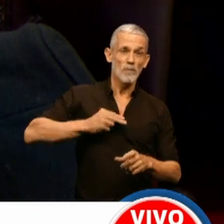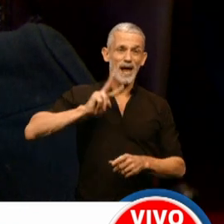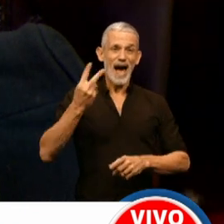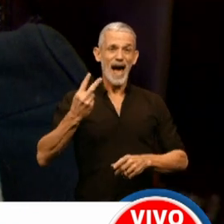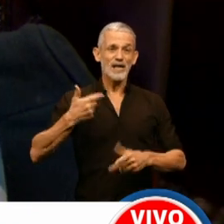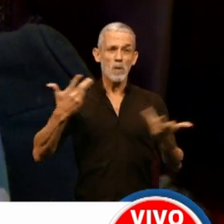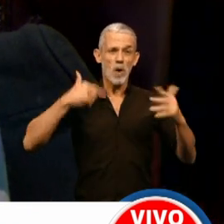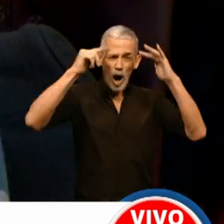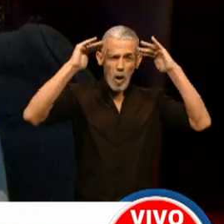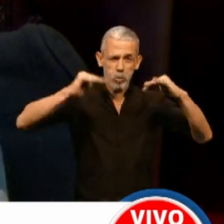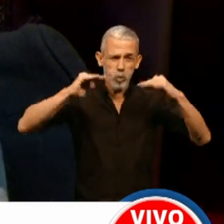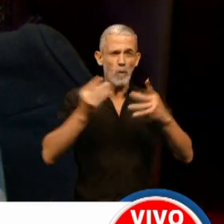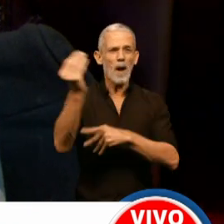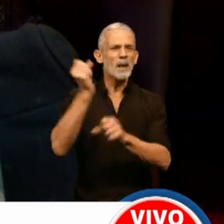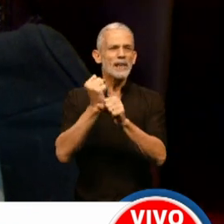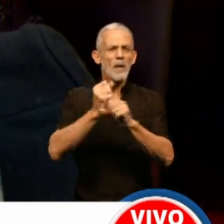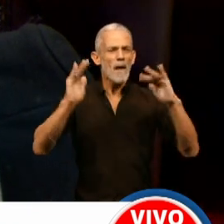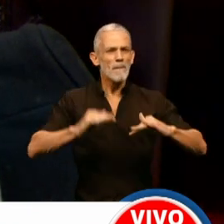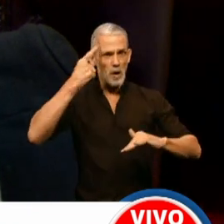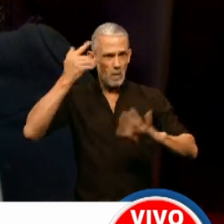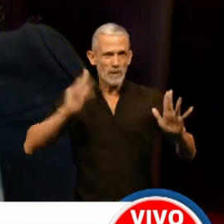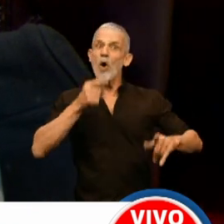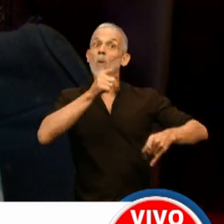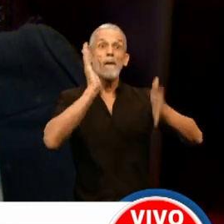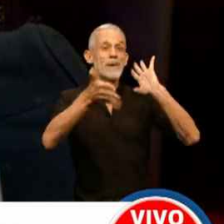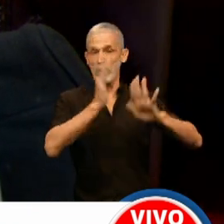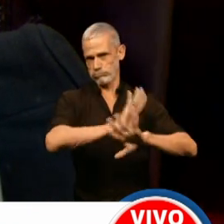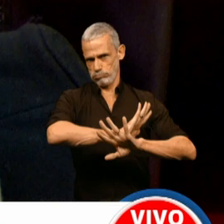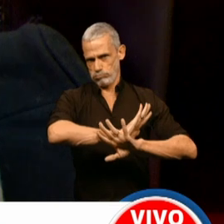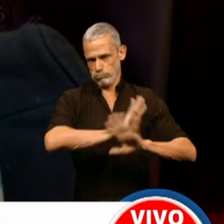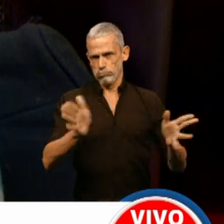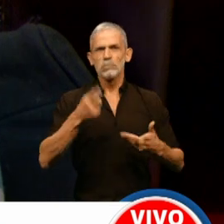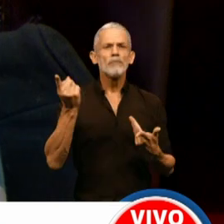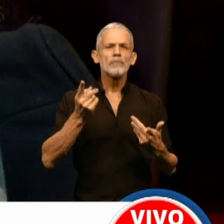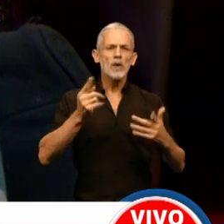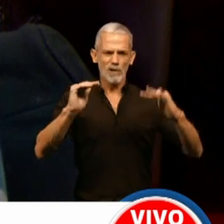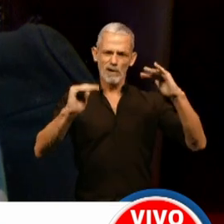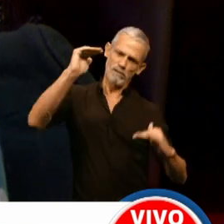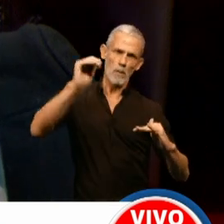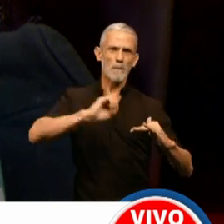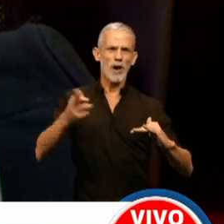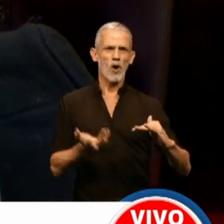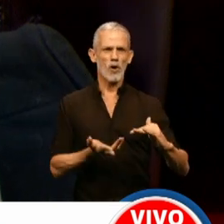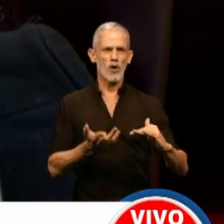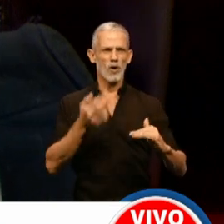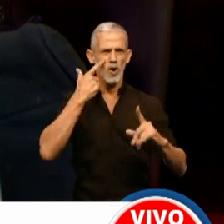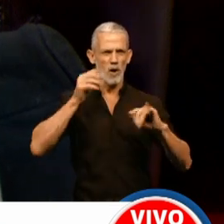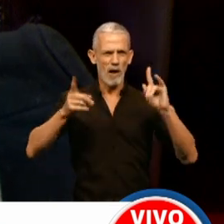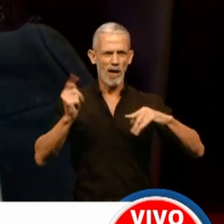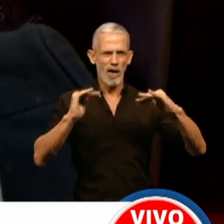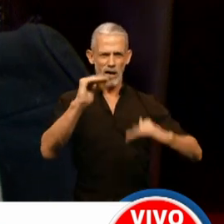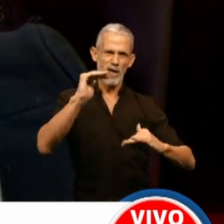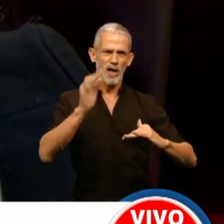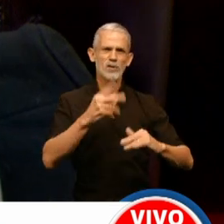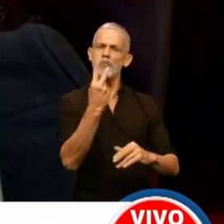trans no tienen capacidad laboral esto es de una violencia abismal es decir profundiza la desigualdad es decir propone